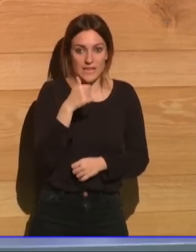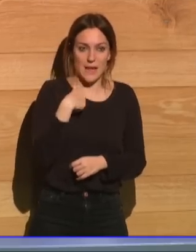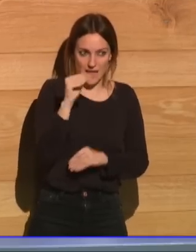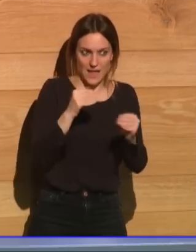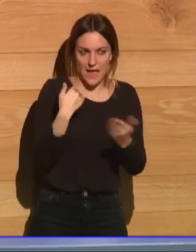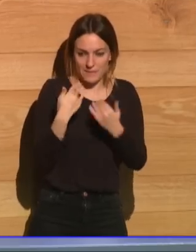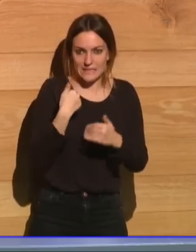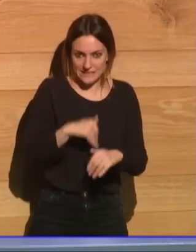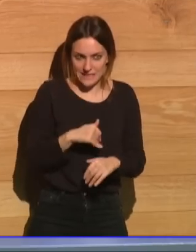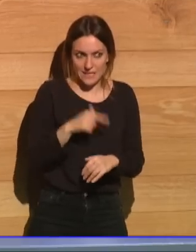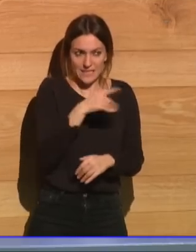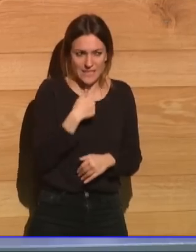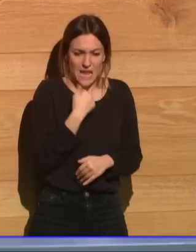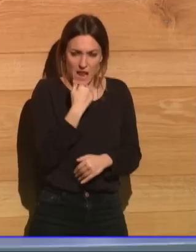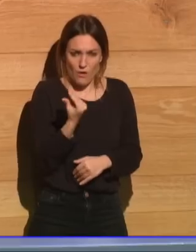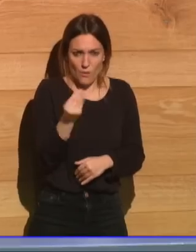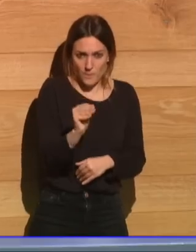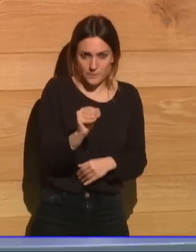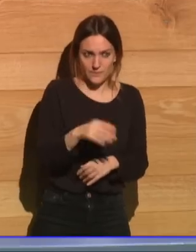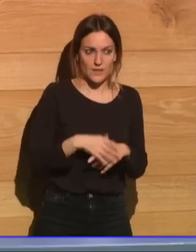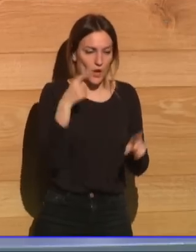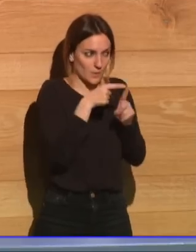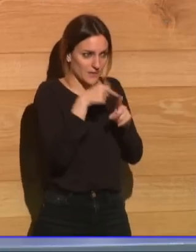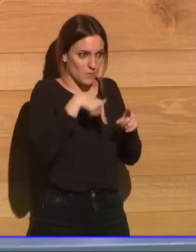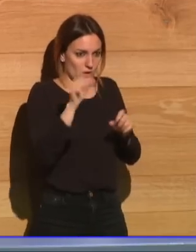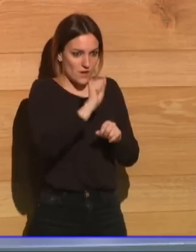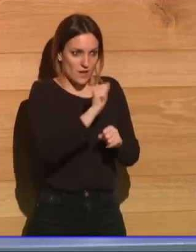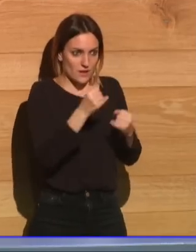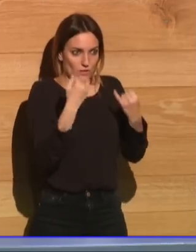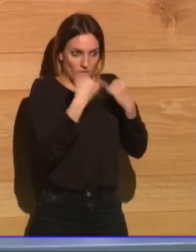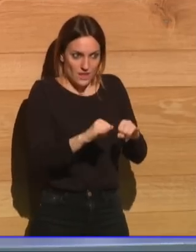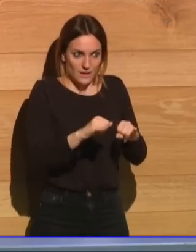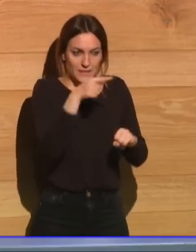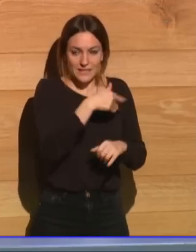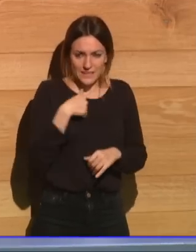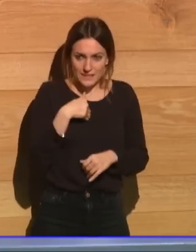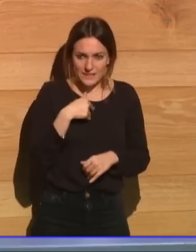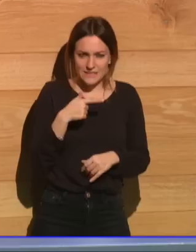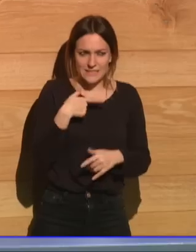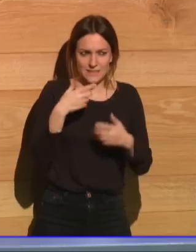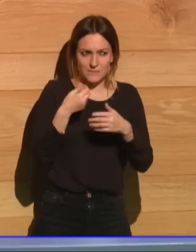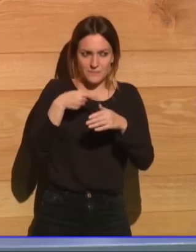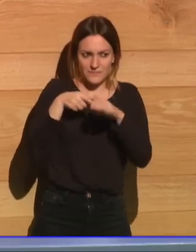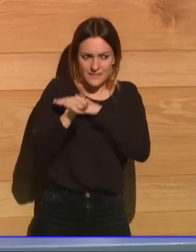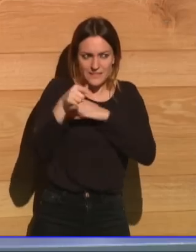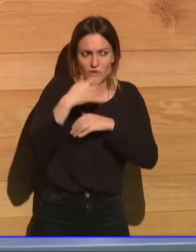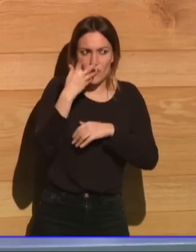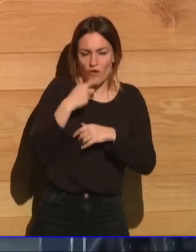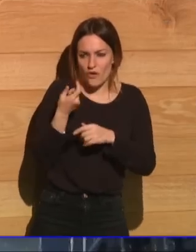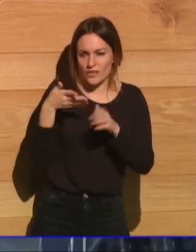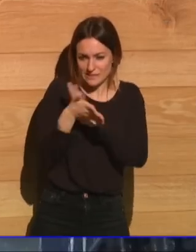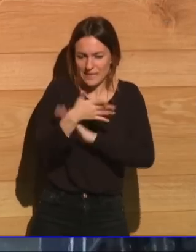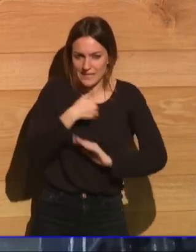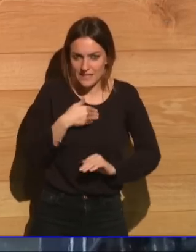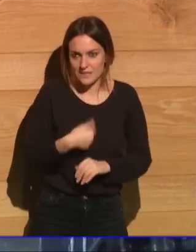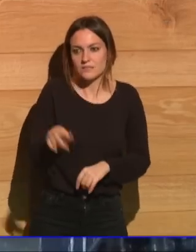¿quieres 10 minutos, dale 10 minutos para más. celebrar el año hacer todo el desarrollo de los colores y esto nos lo quitamos ya? No,